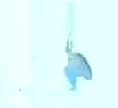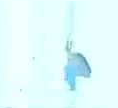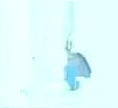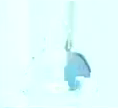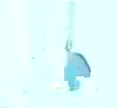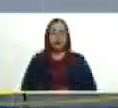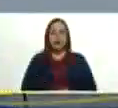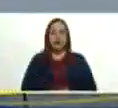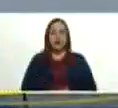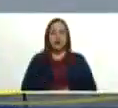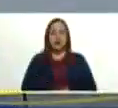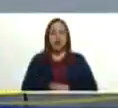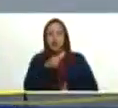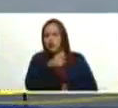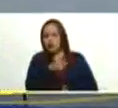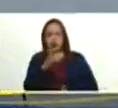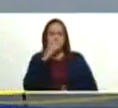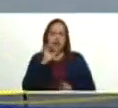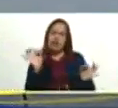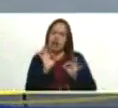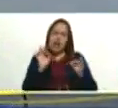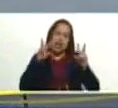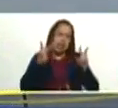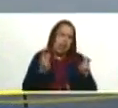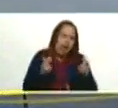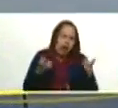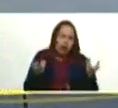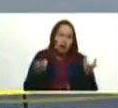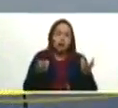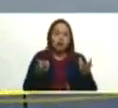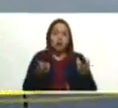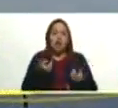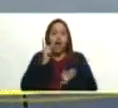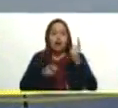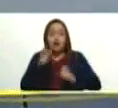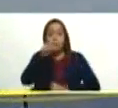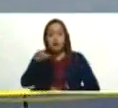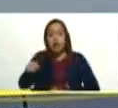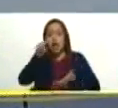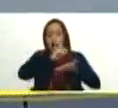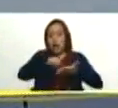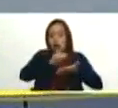strange. One of the esto important no es algo foráneo. Uno de los grandes escritores